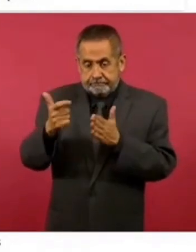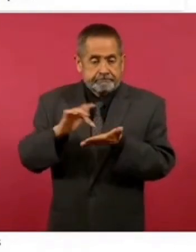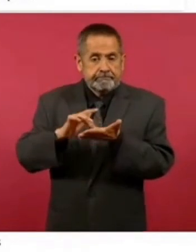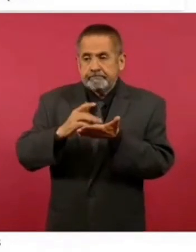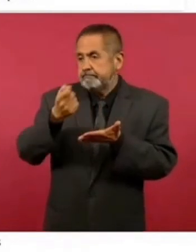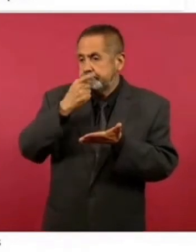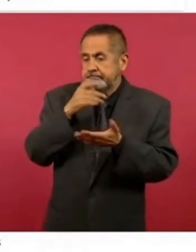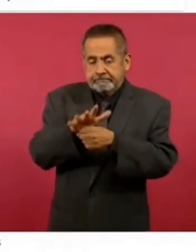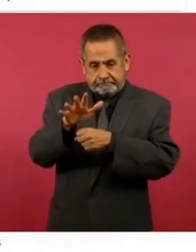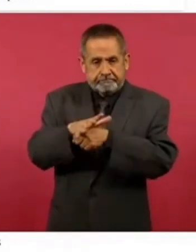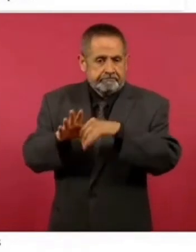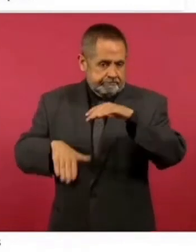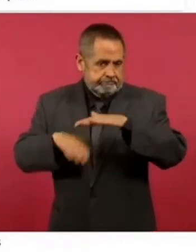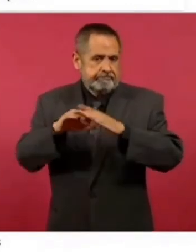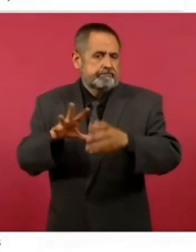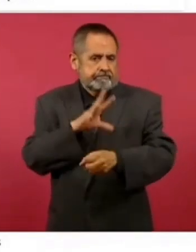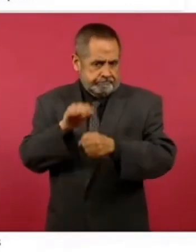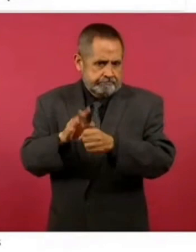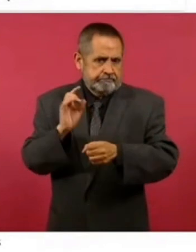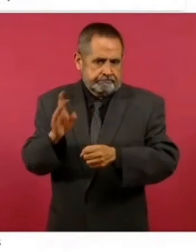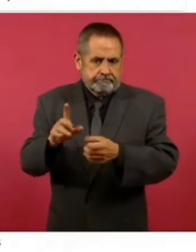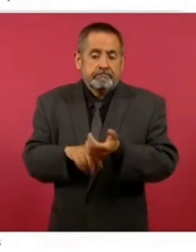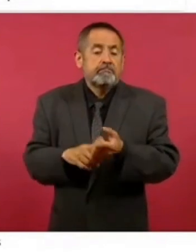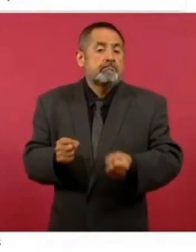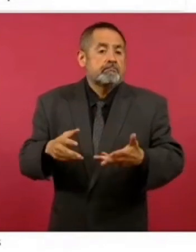medicamentos tiene un reporte al día de hoy del